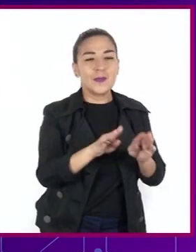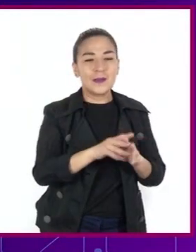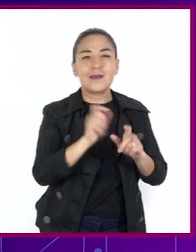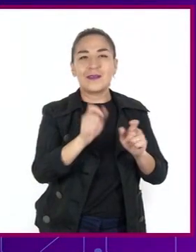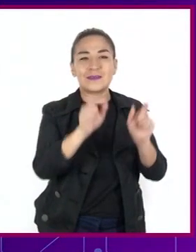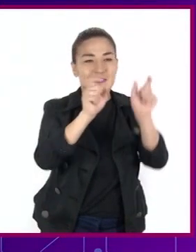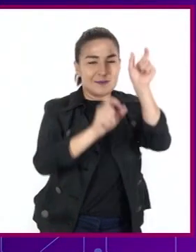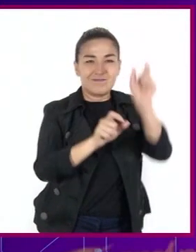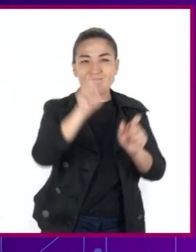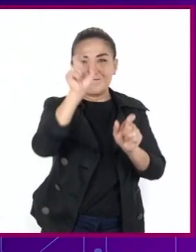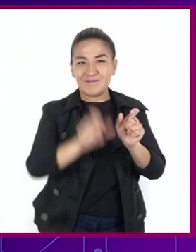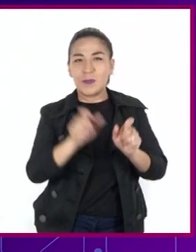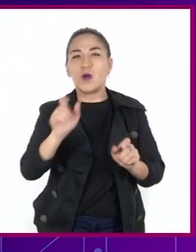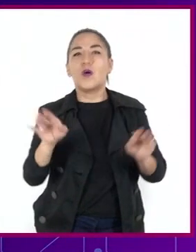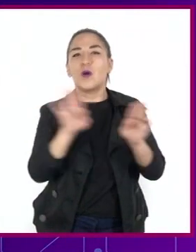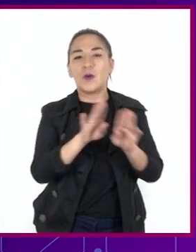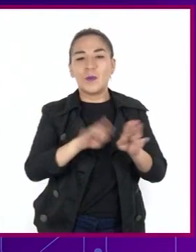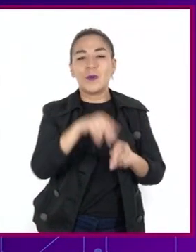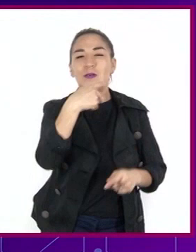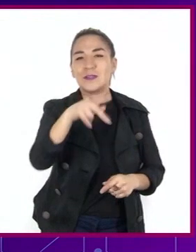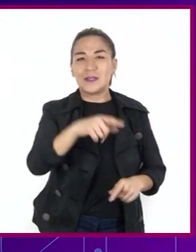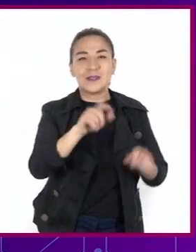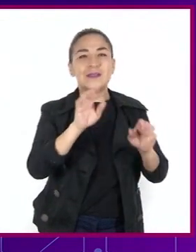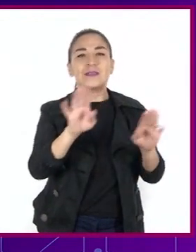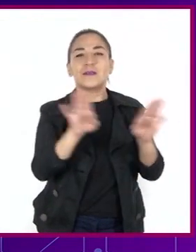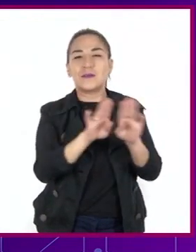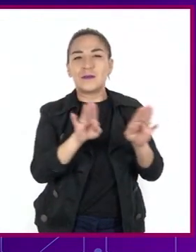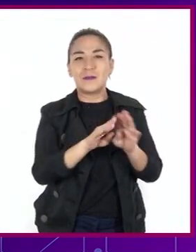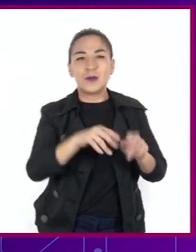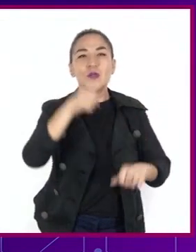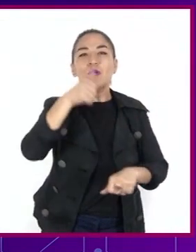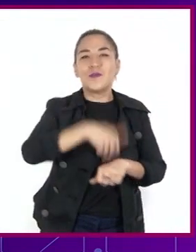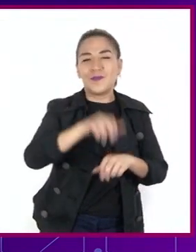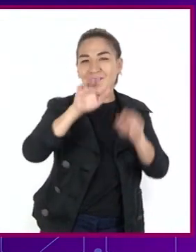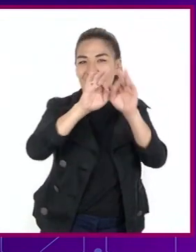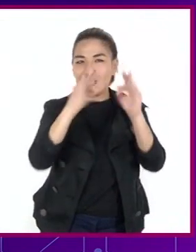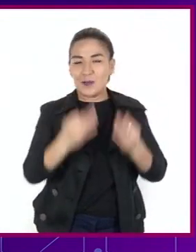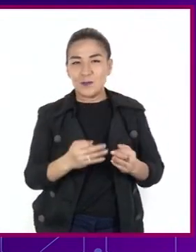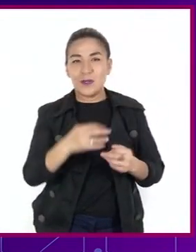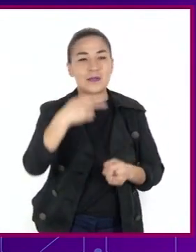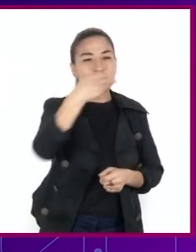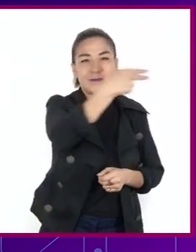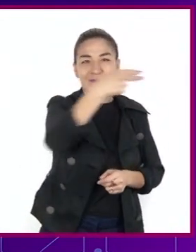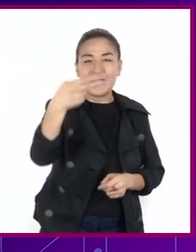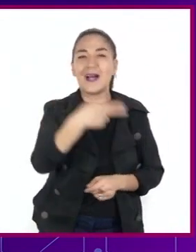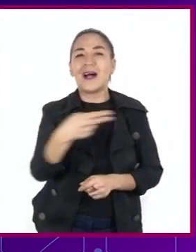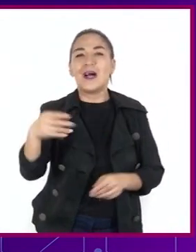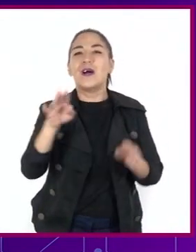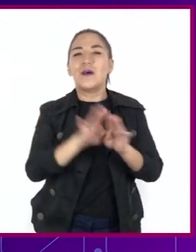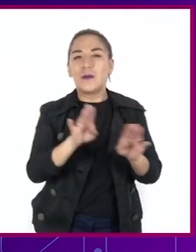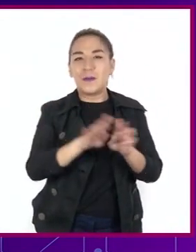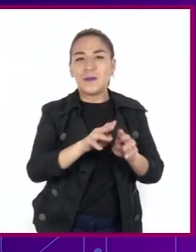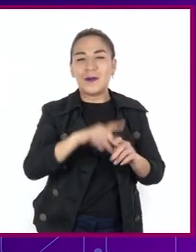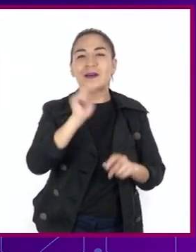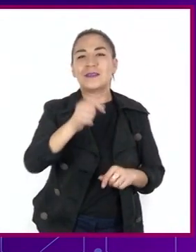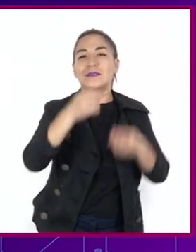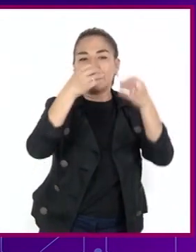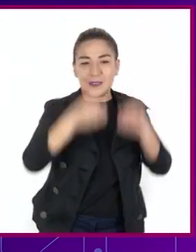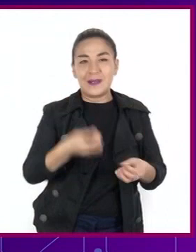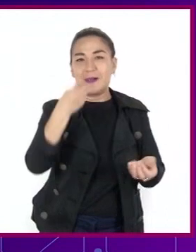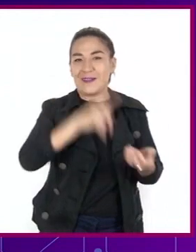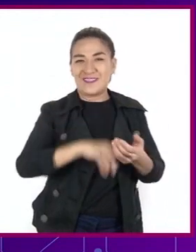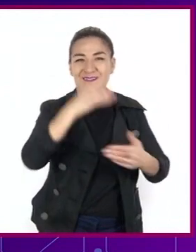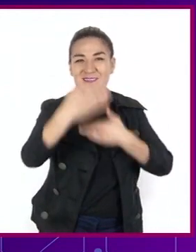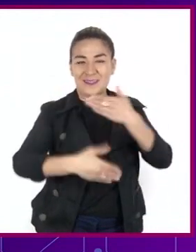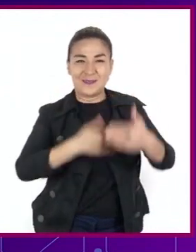filas y cada fila en subelementos que forman subfiguras, cuya cantidad depende de la posición que ocupa cada elemento dentro de la